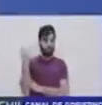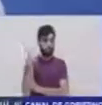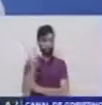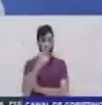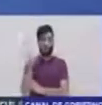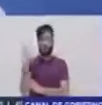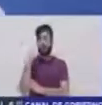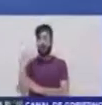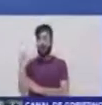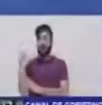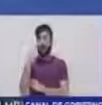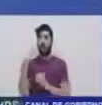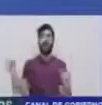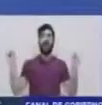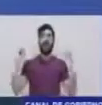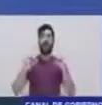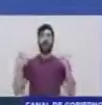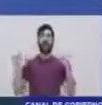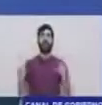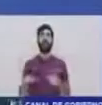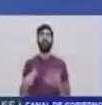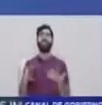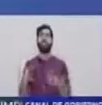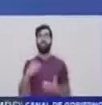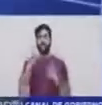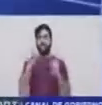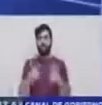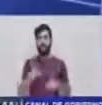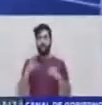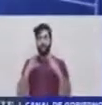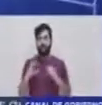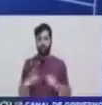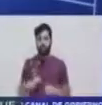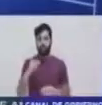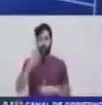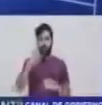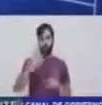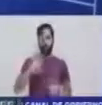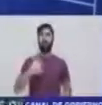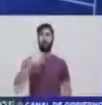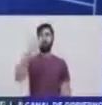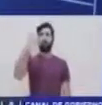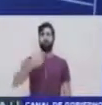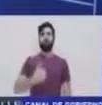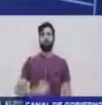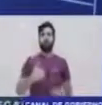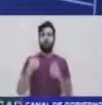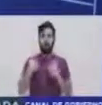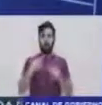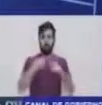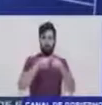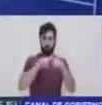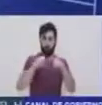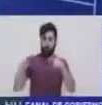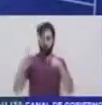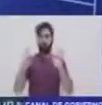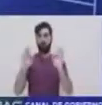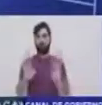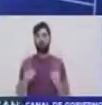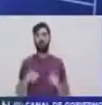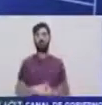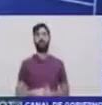Es importante que en la ejecución de este ejercicio se mantenga el cuerpo en línea recta. Recuerda, también en